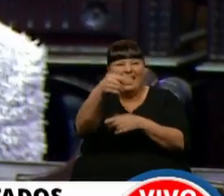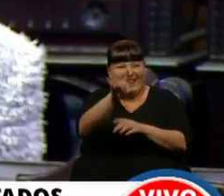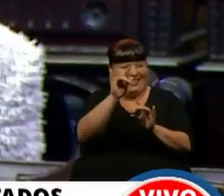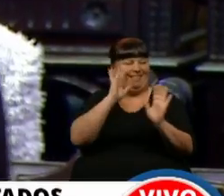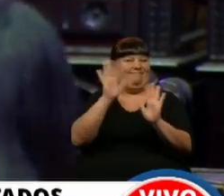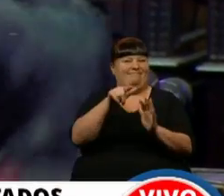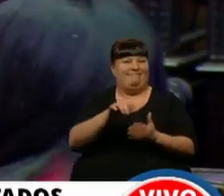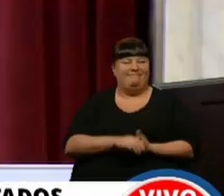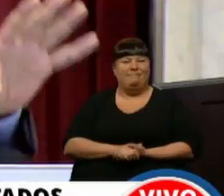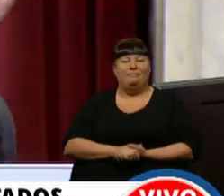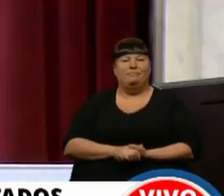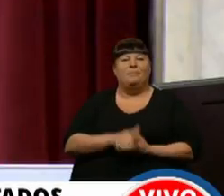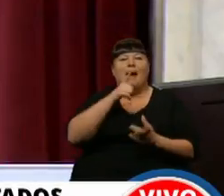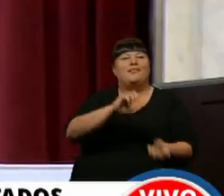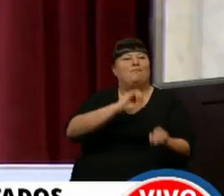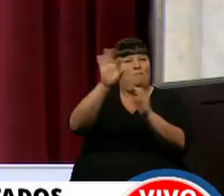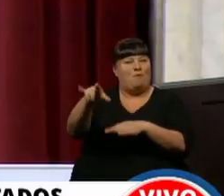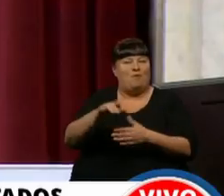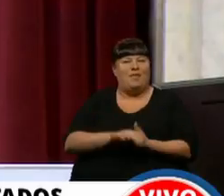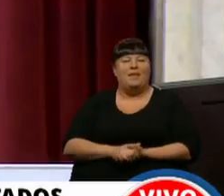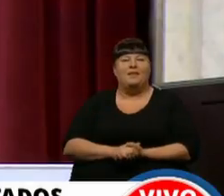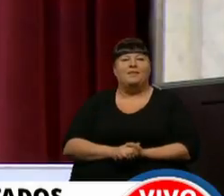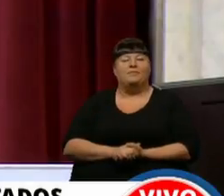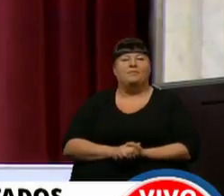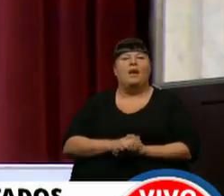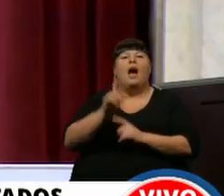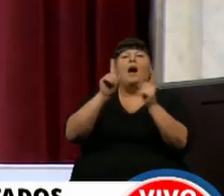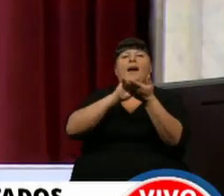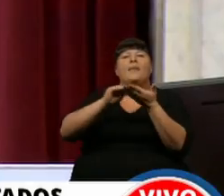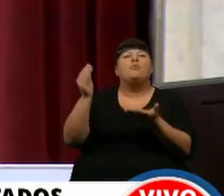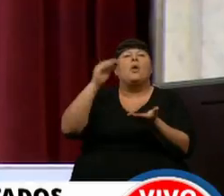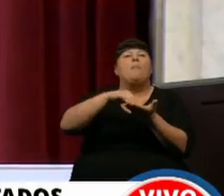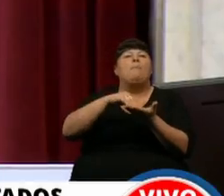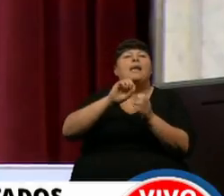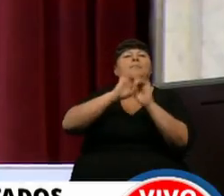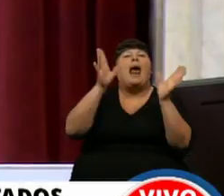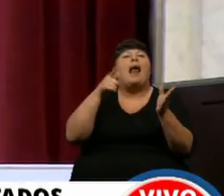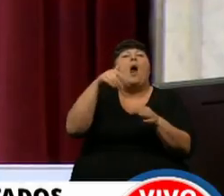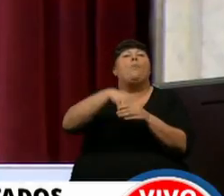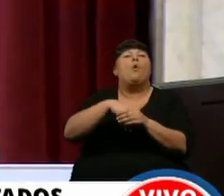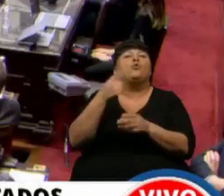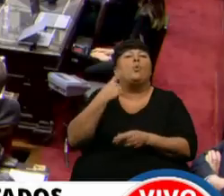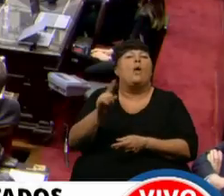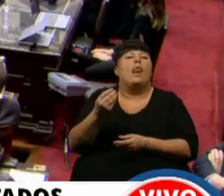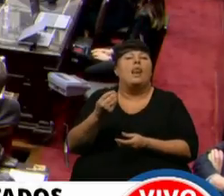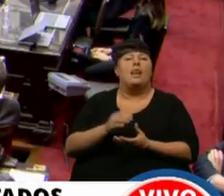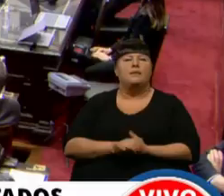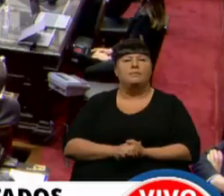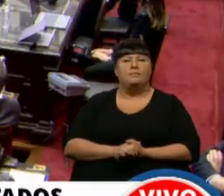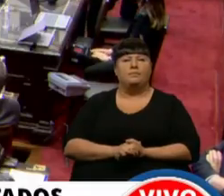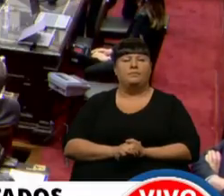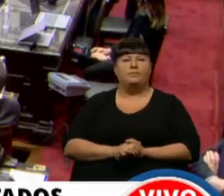ayer se muda algún diputado más quiere aclarar el sentido de su voto activo